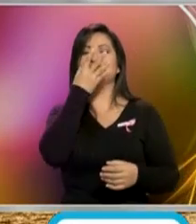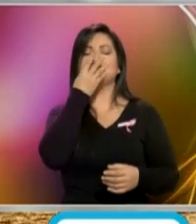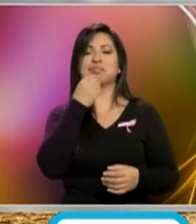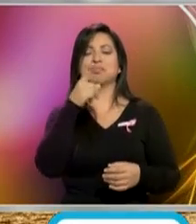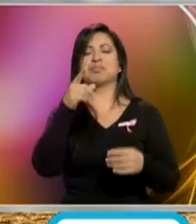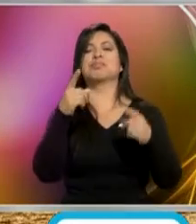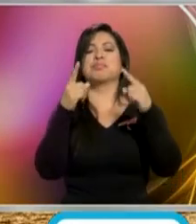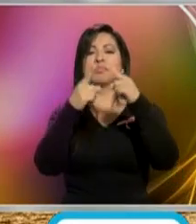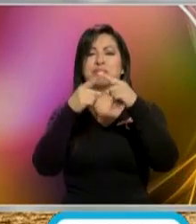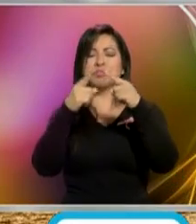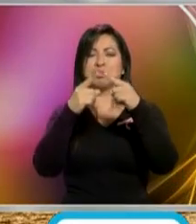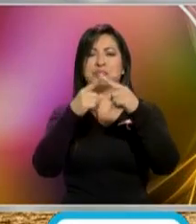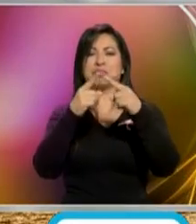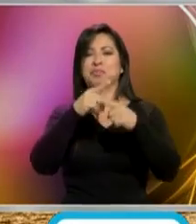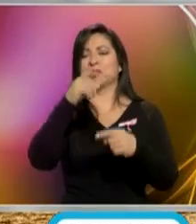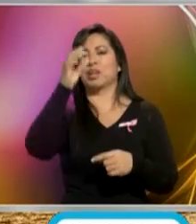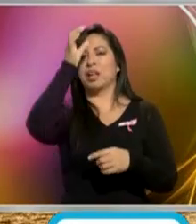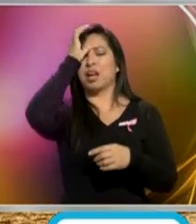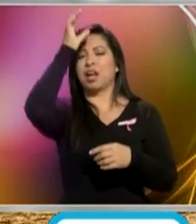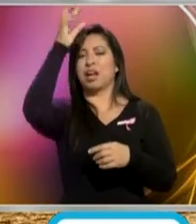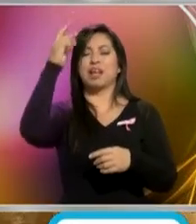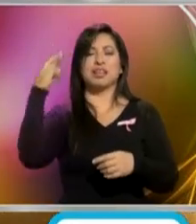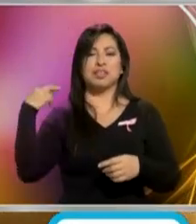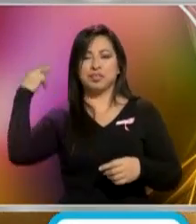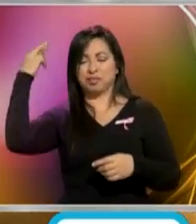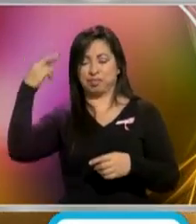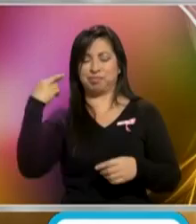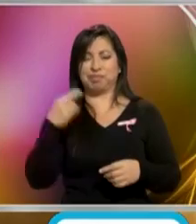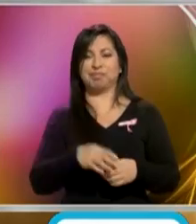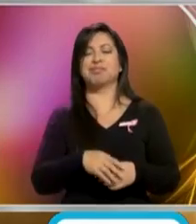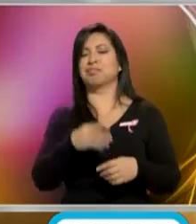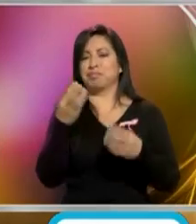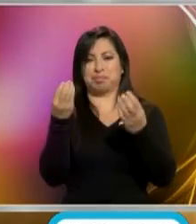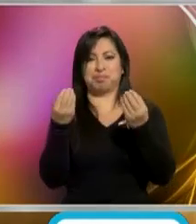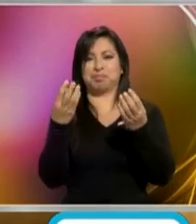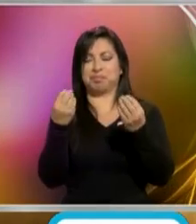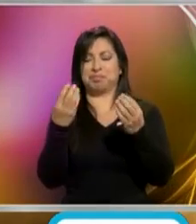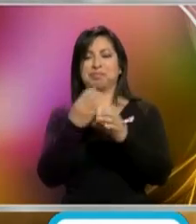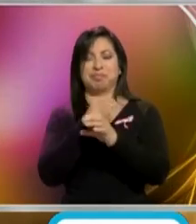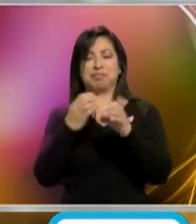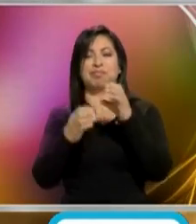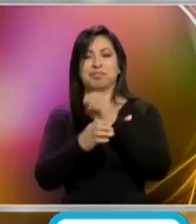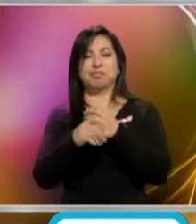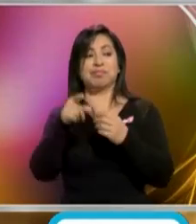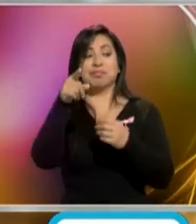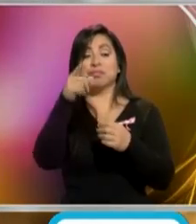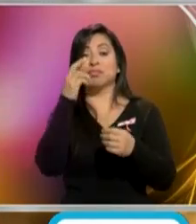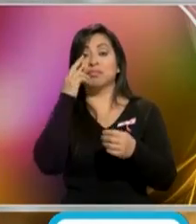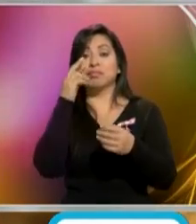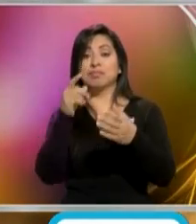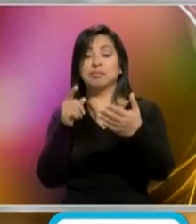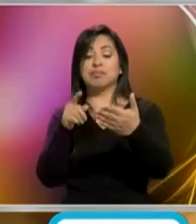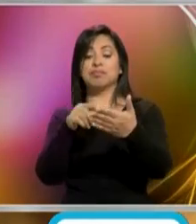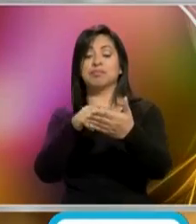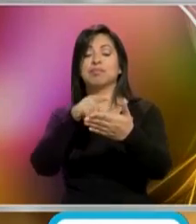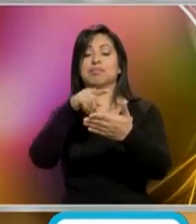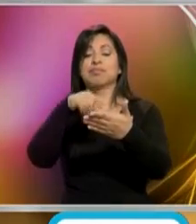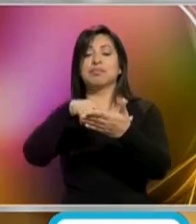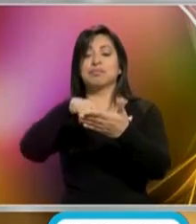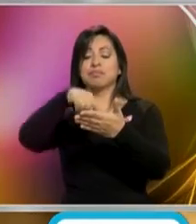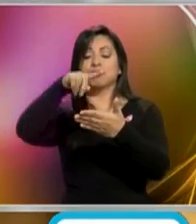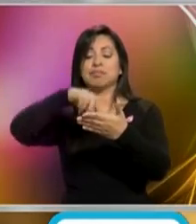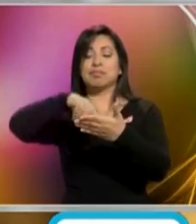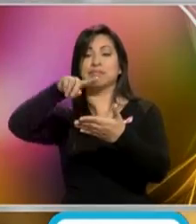la iglesia de Cristo Rey, está mil cosas. En la parte de exteriores, las ofertas que tengo desde